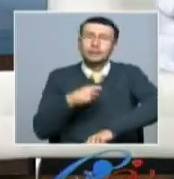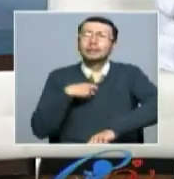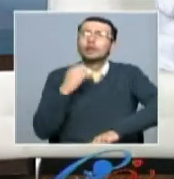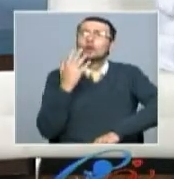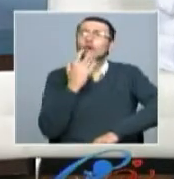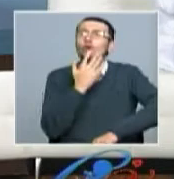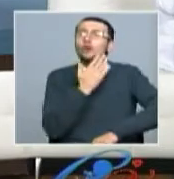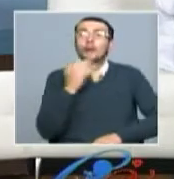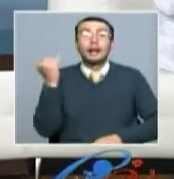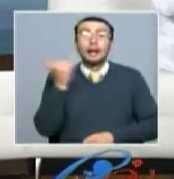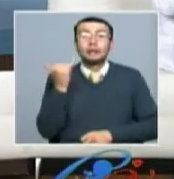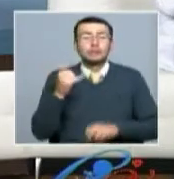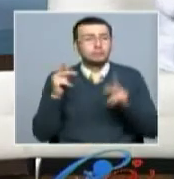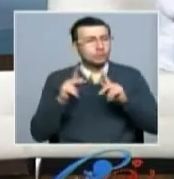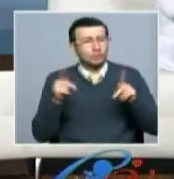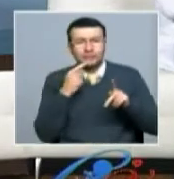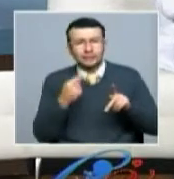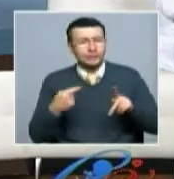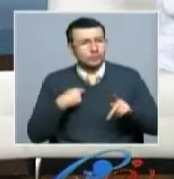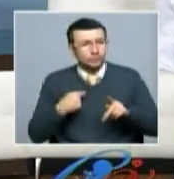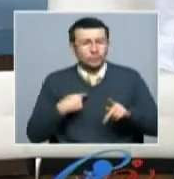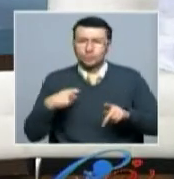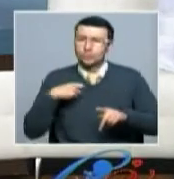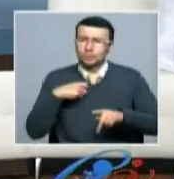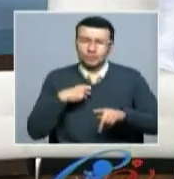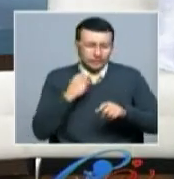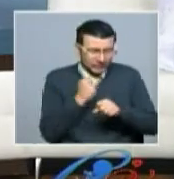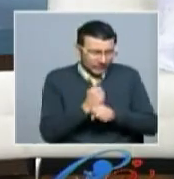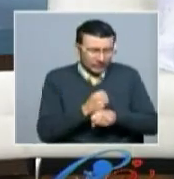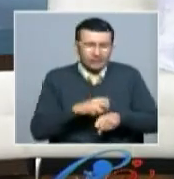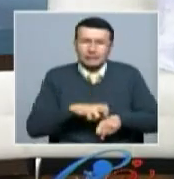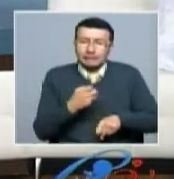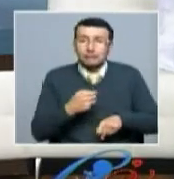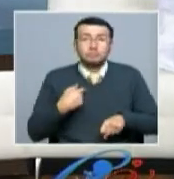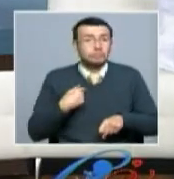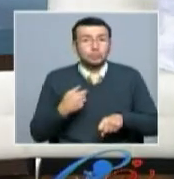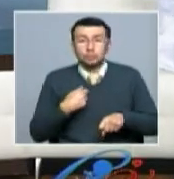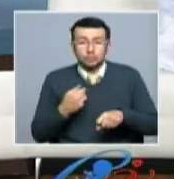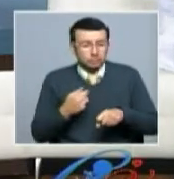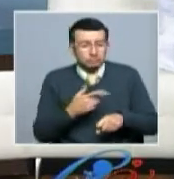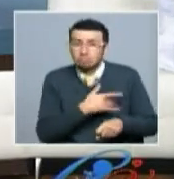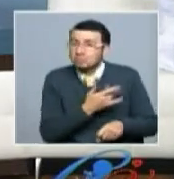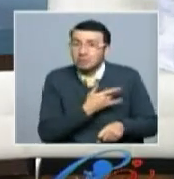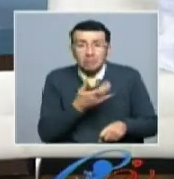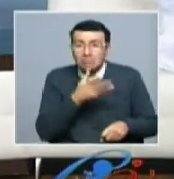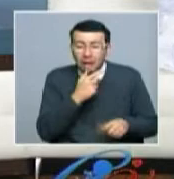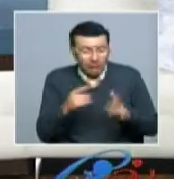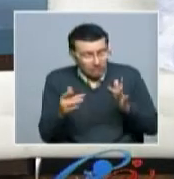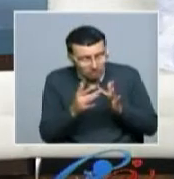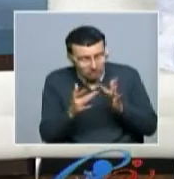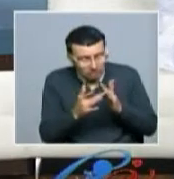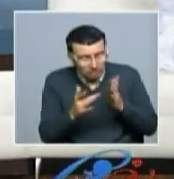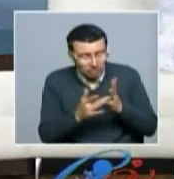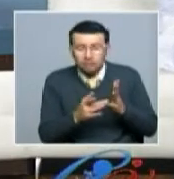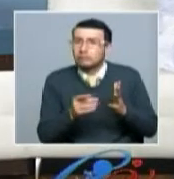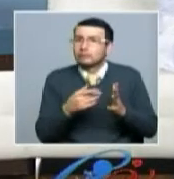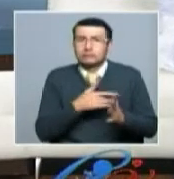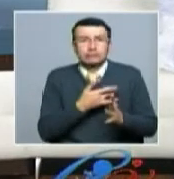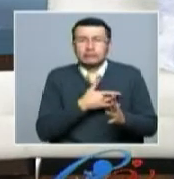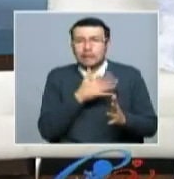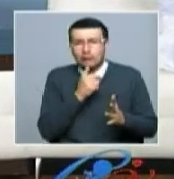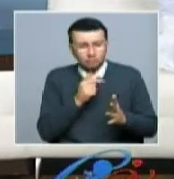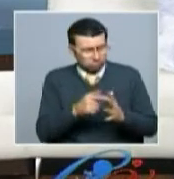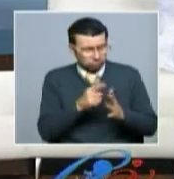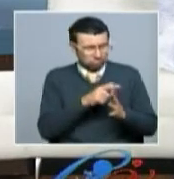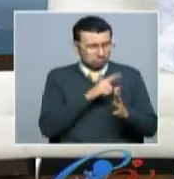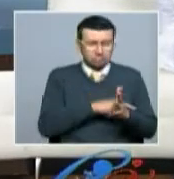y entonces las personas dicen, estuve una lesión en un nervio y perdí la sensibilidad en estos tres, ¿por qué no en los otros? Y